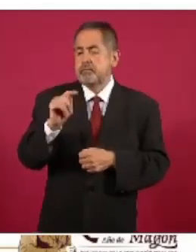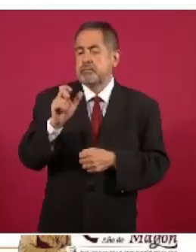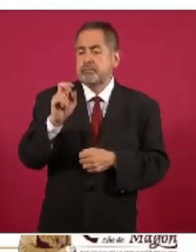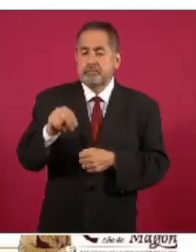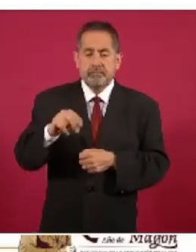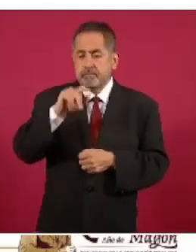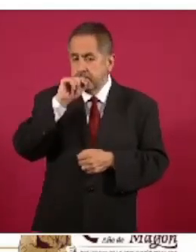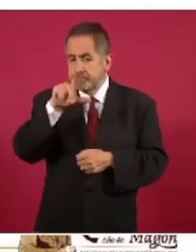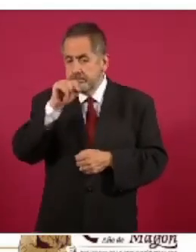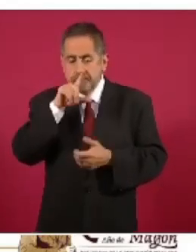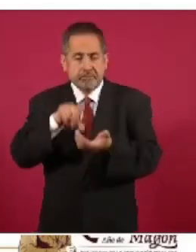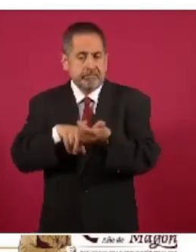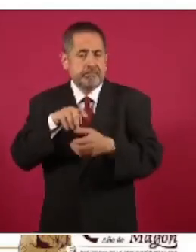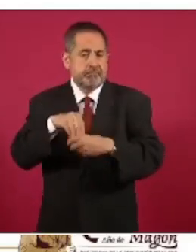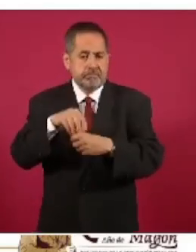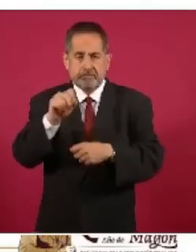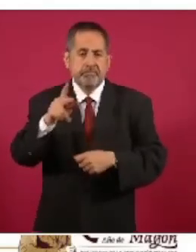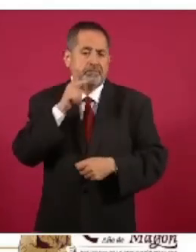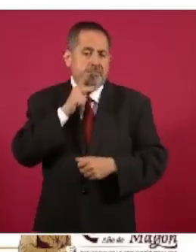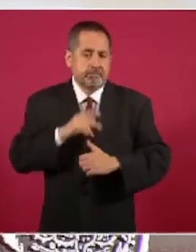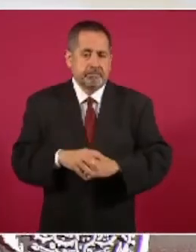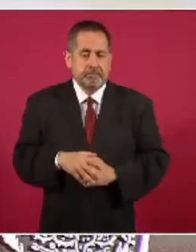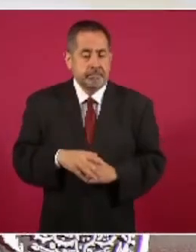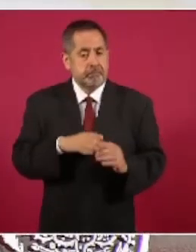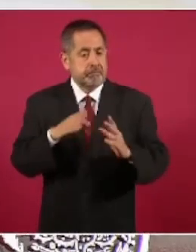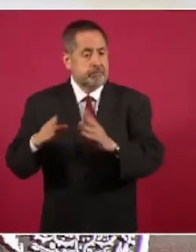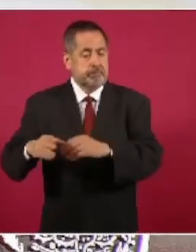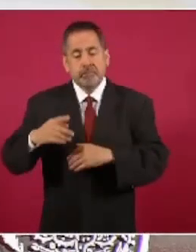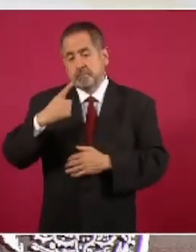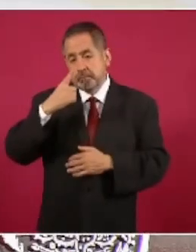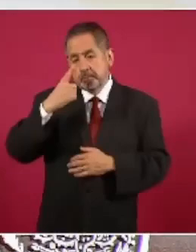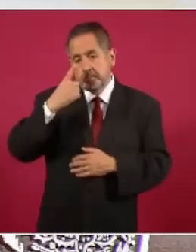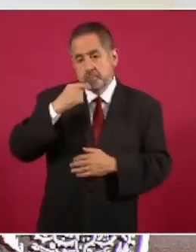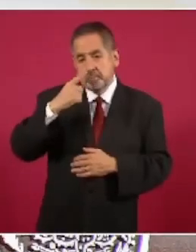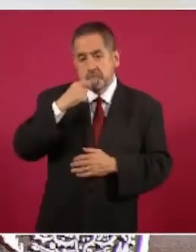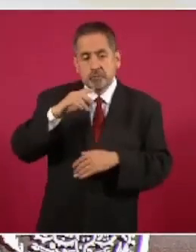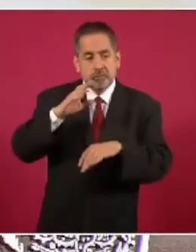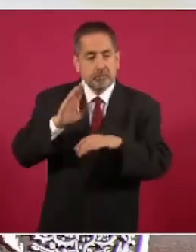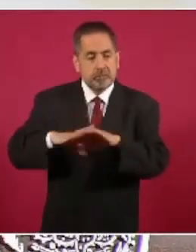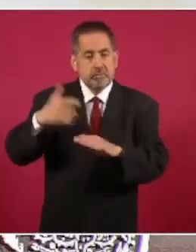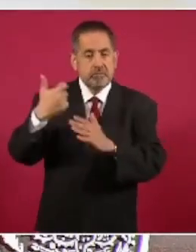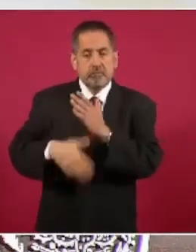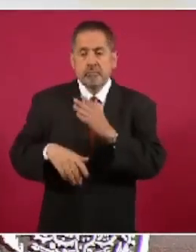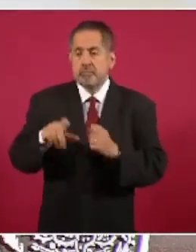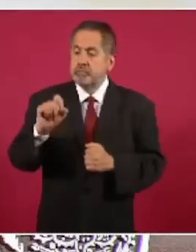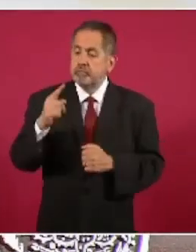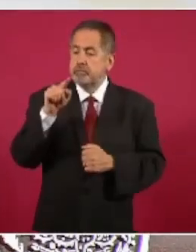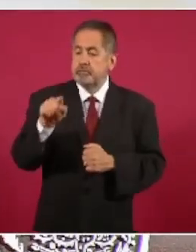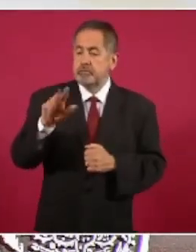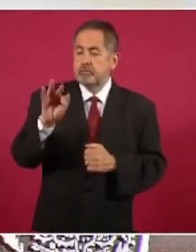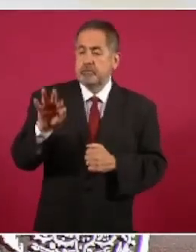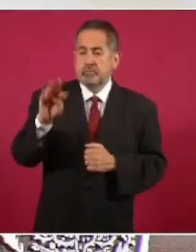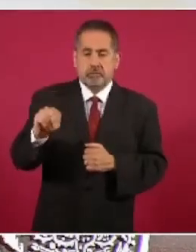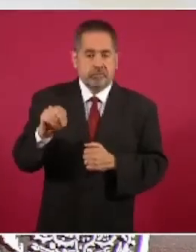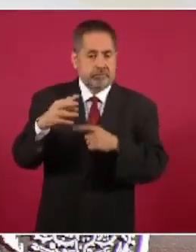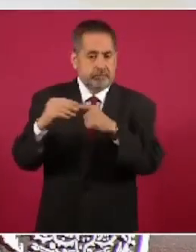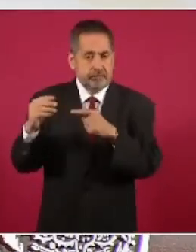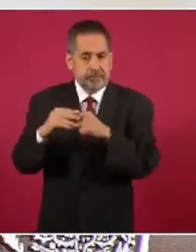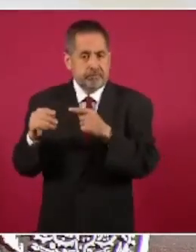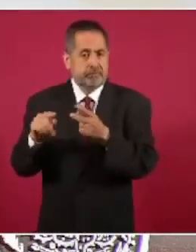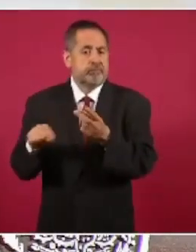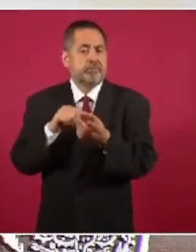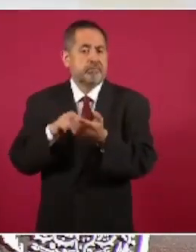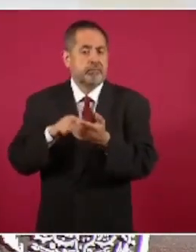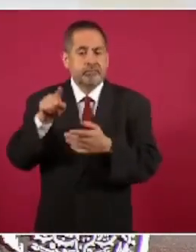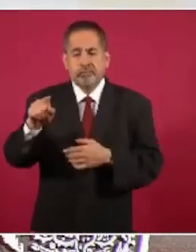también de franquicia Pemex. Para la premium, las más económicas, 21 pesos con 49 centavos de franquicia Pemex